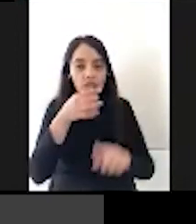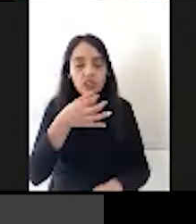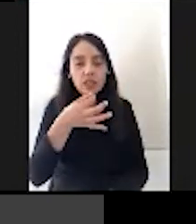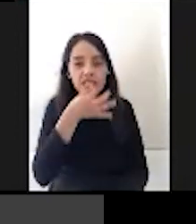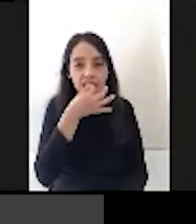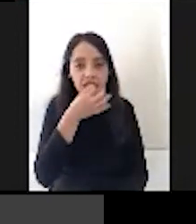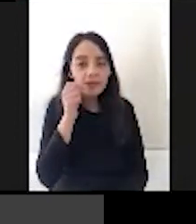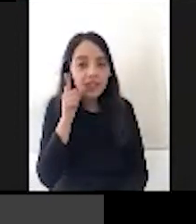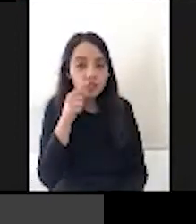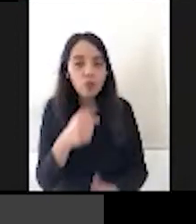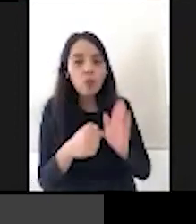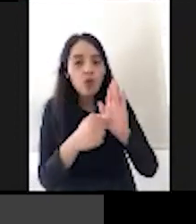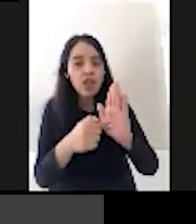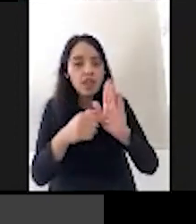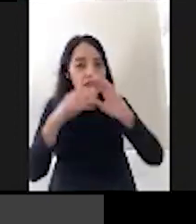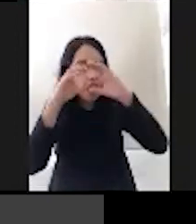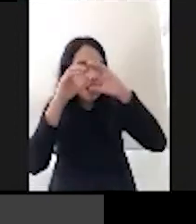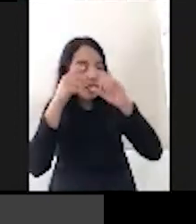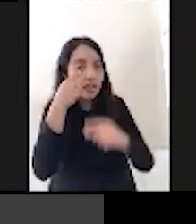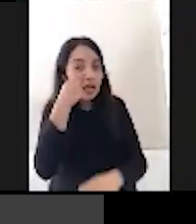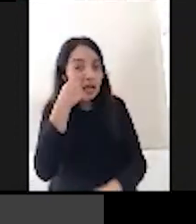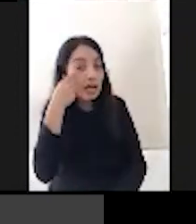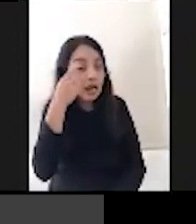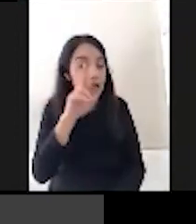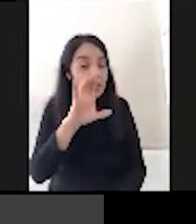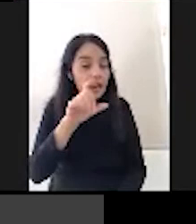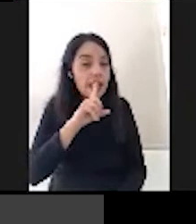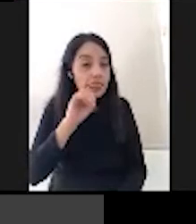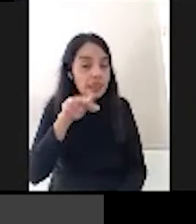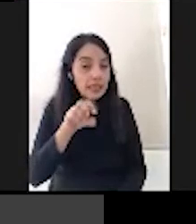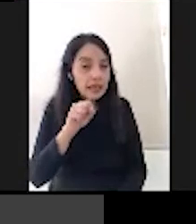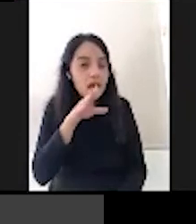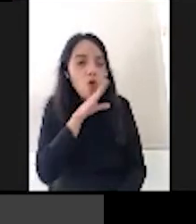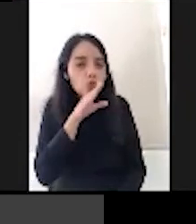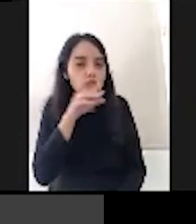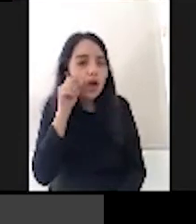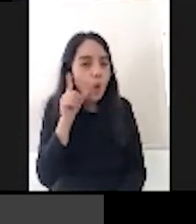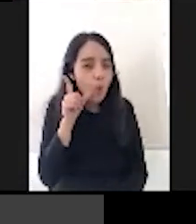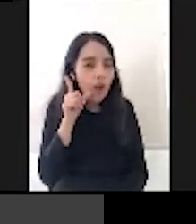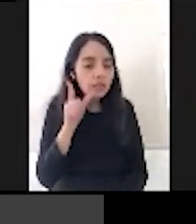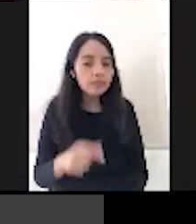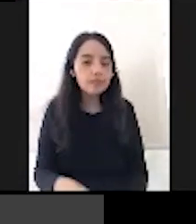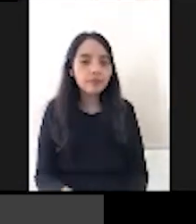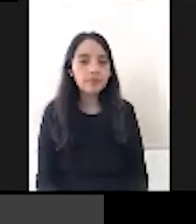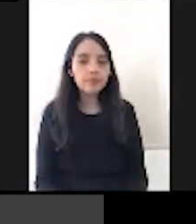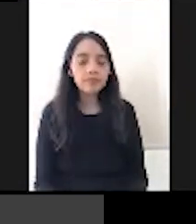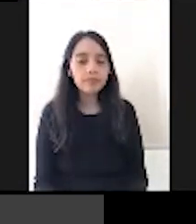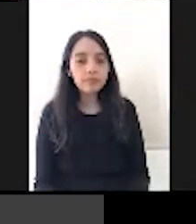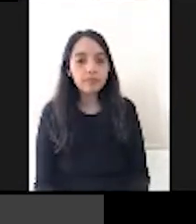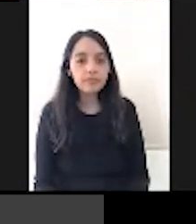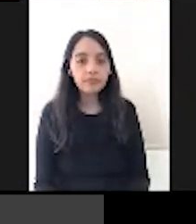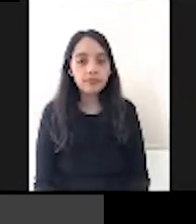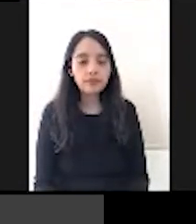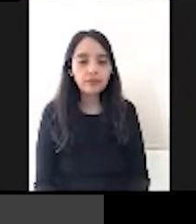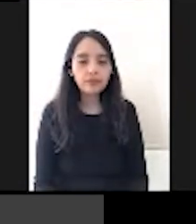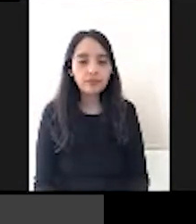de la retina estaba una persona en determinado momento mirando esta cruz o esta letra que se le pidió que mirara. Y si se fijan, si yo